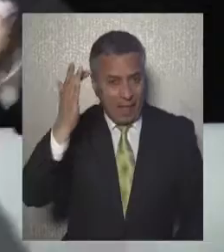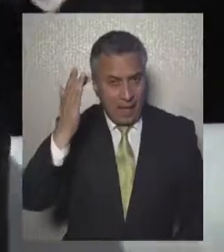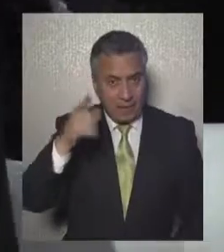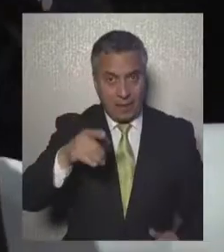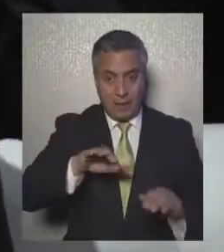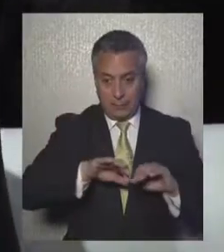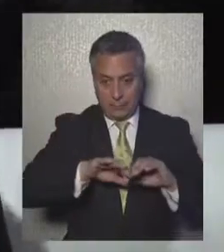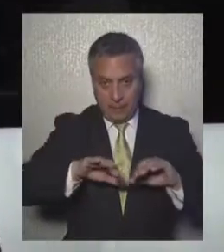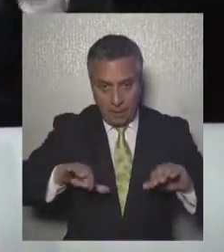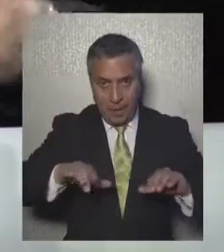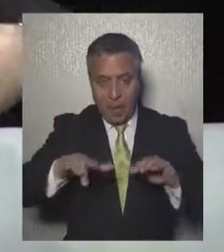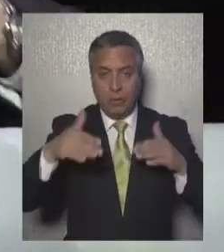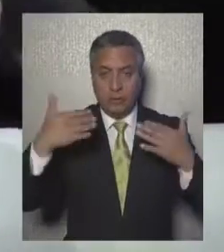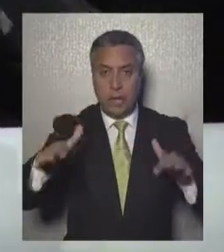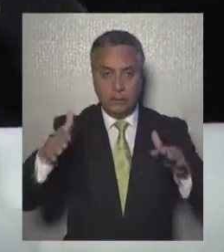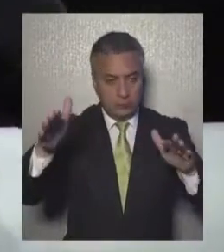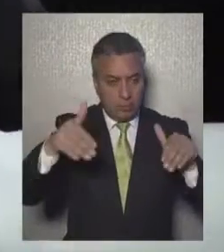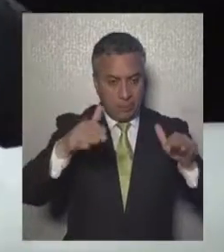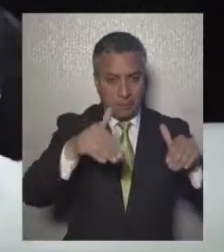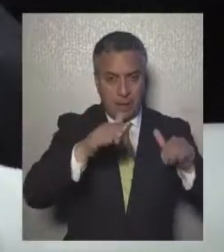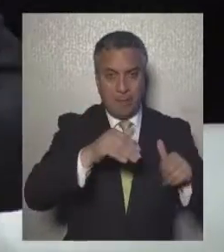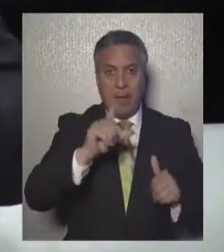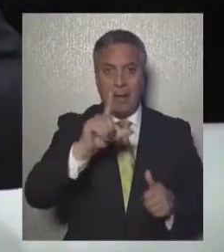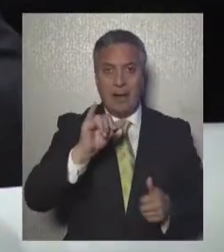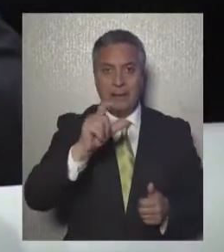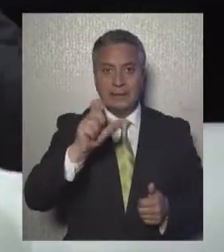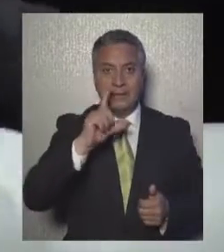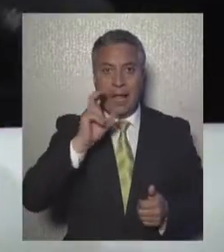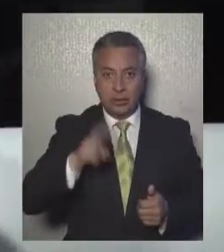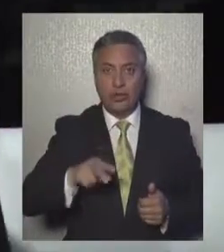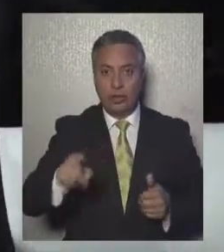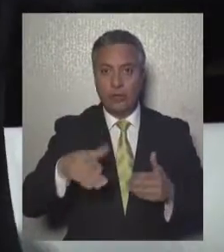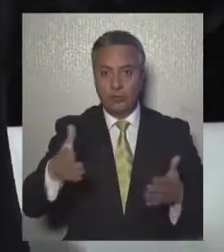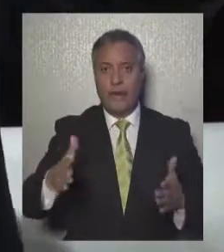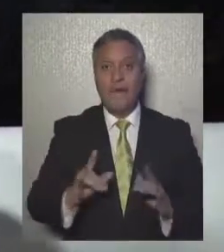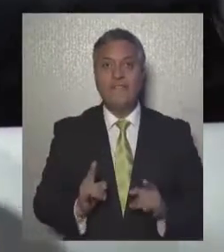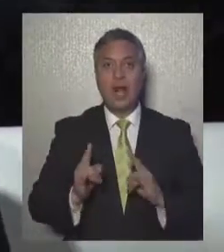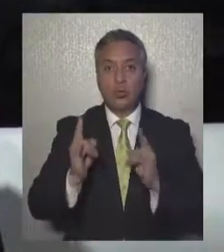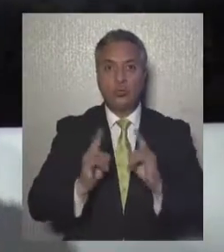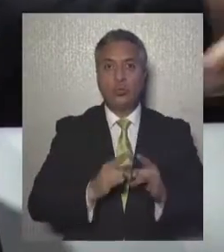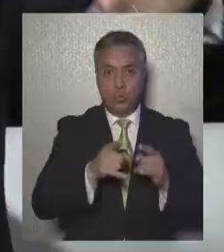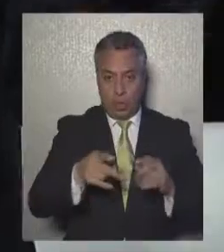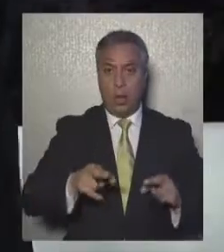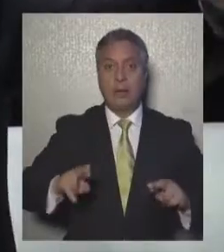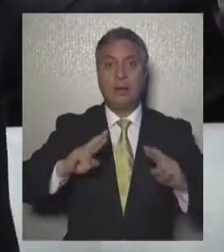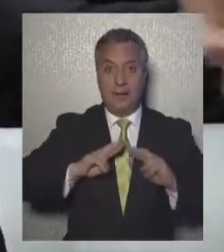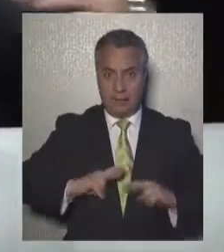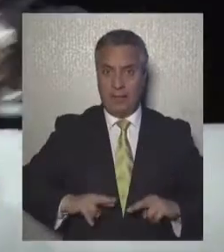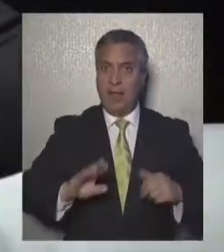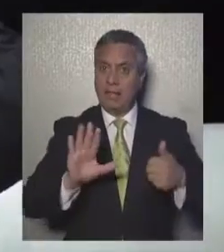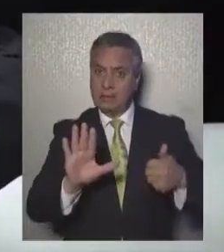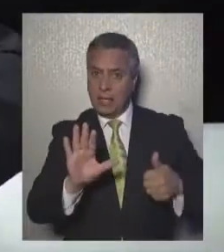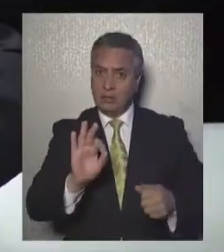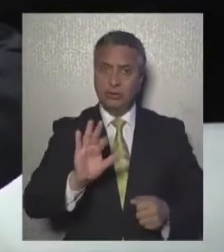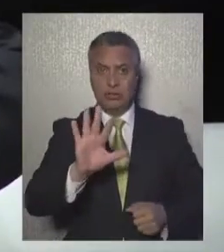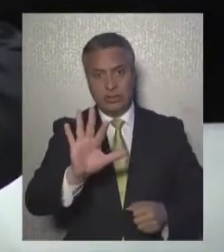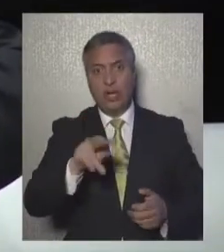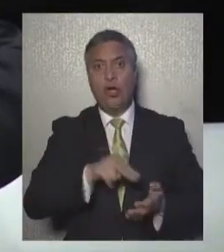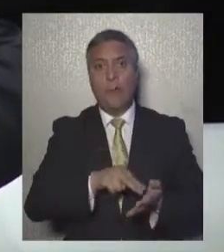y llamaron a licitaciones de concesiones de infraestructura con tasas de rentabilidad esperada del